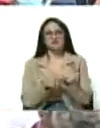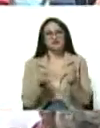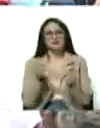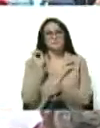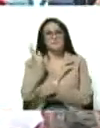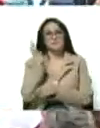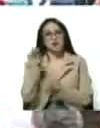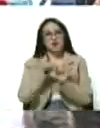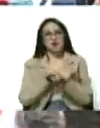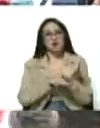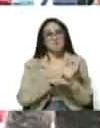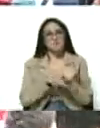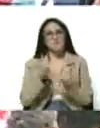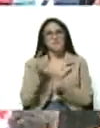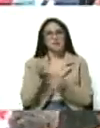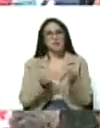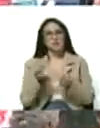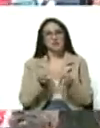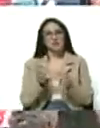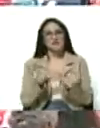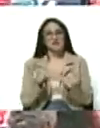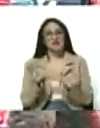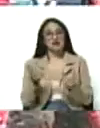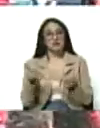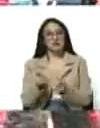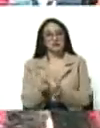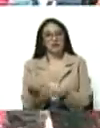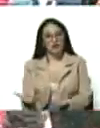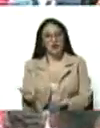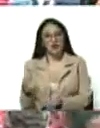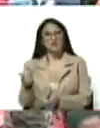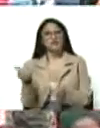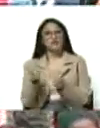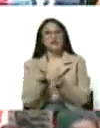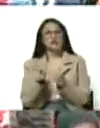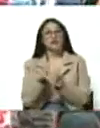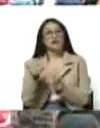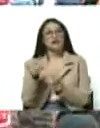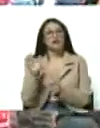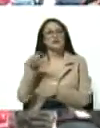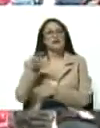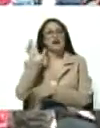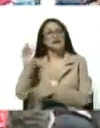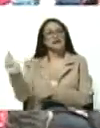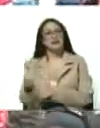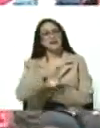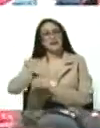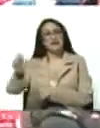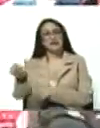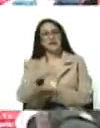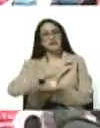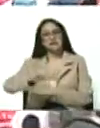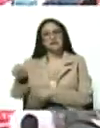por ejemplo, de Primero Justicia o lo que queda de ellos. Se reunieron en una cancha de tenis de mesa.